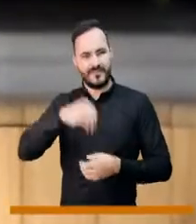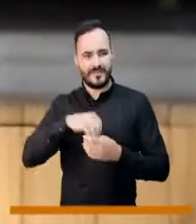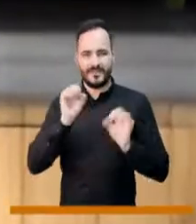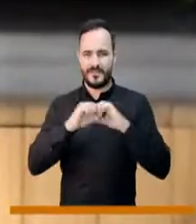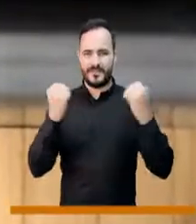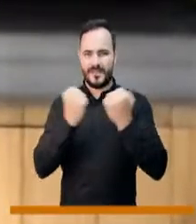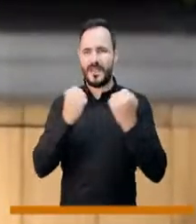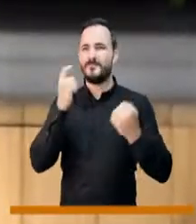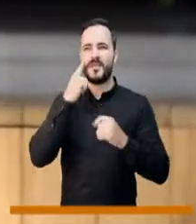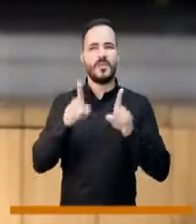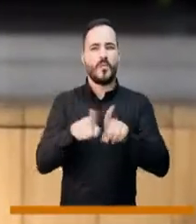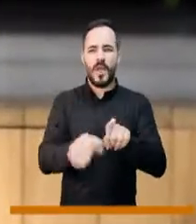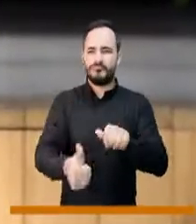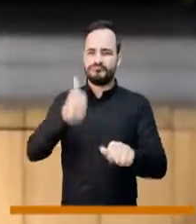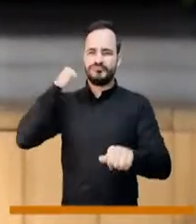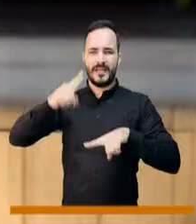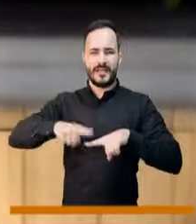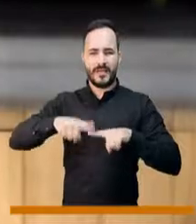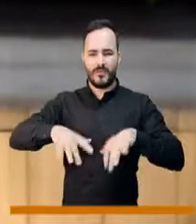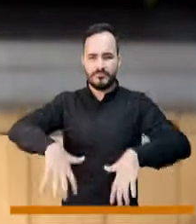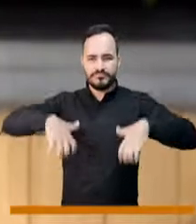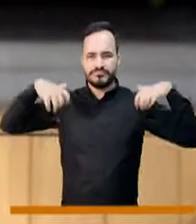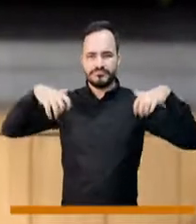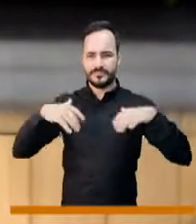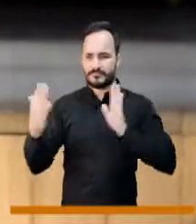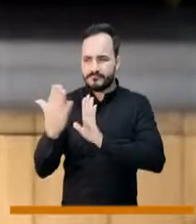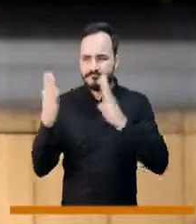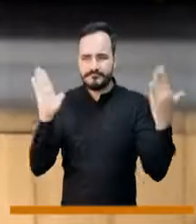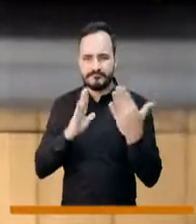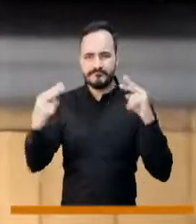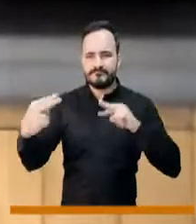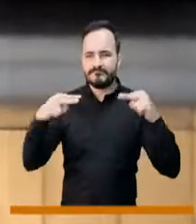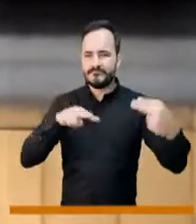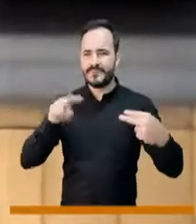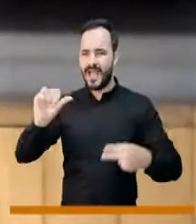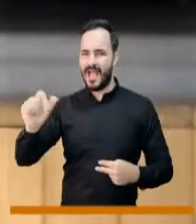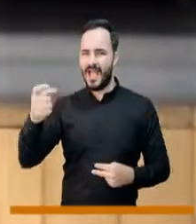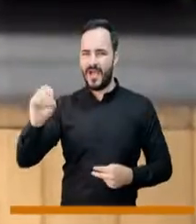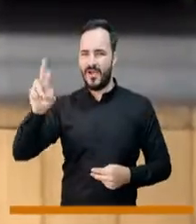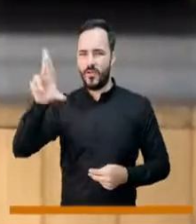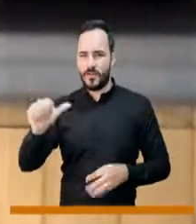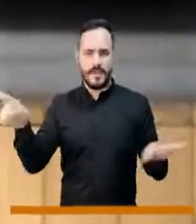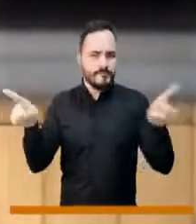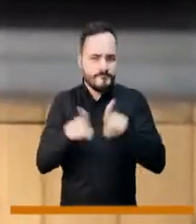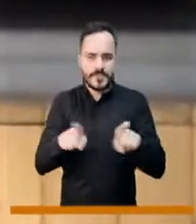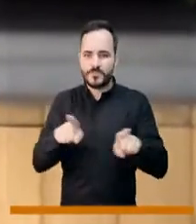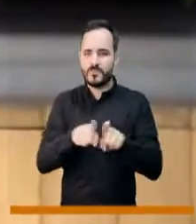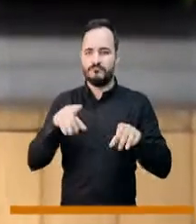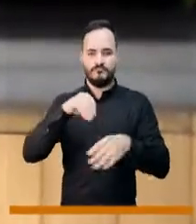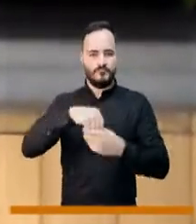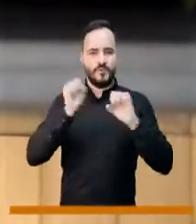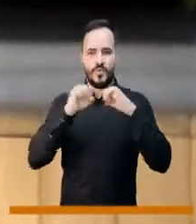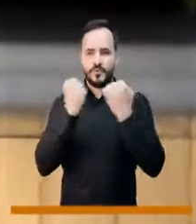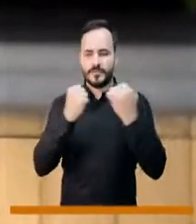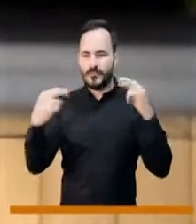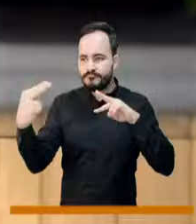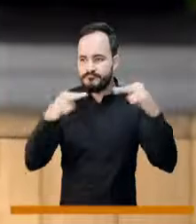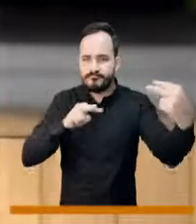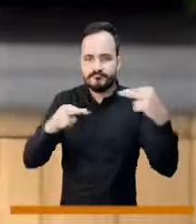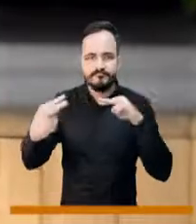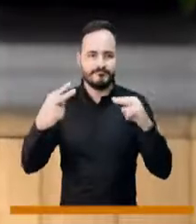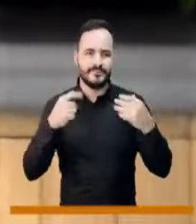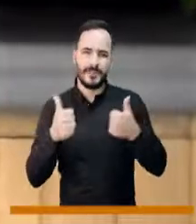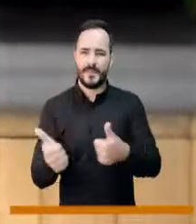hemiciclo, que es un espacio dialógico tipo ágora, donde la importancia de mirarnos a los ojos, de ver al humano que está interviniendo, escucharlo,